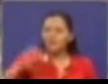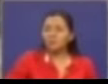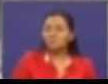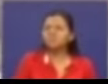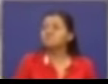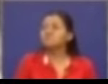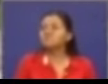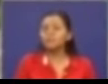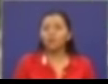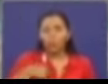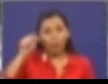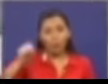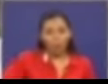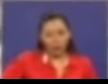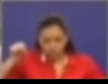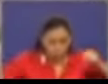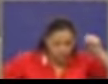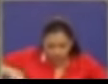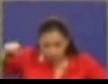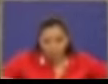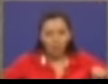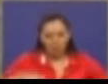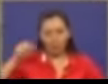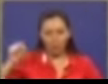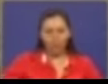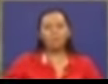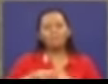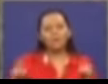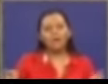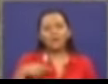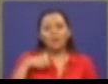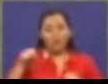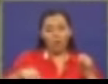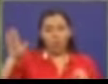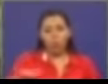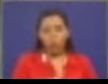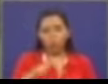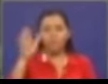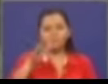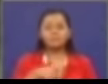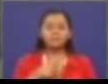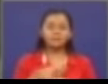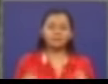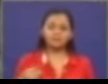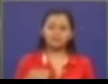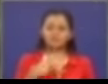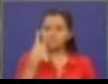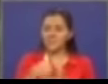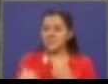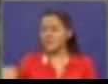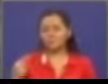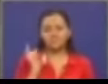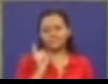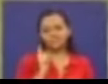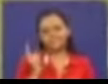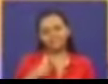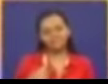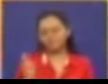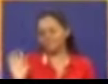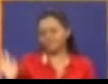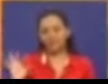yo puedo manejar en lluvia, ¿no? En asfalto peligroso, lleva la montañera, pero me siguen niños, adolescentes,